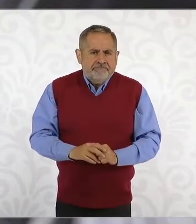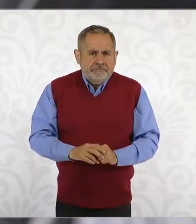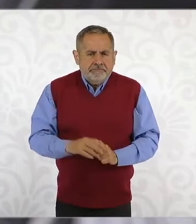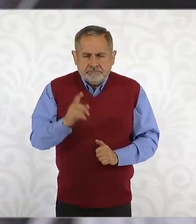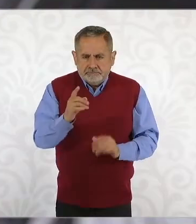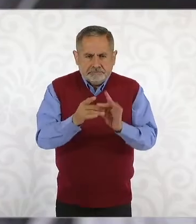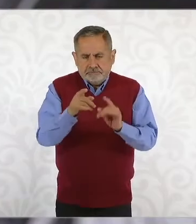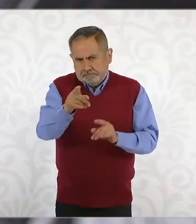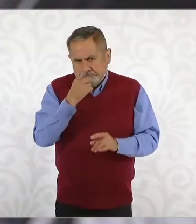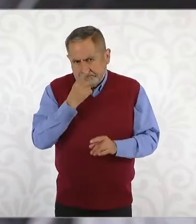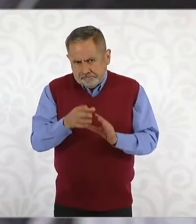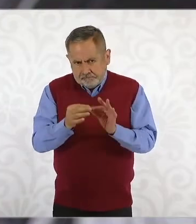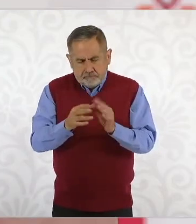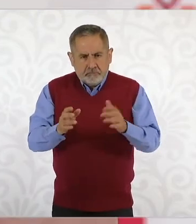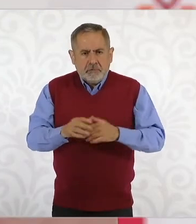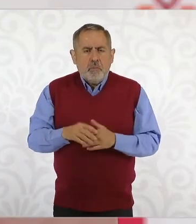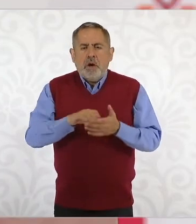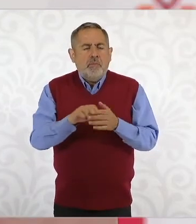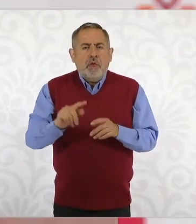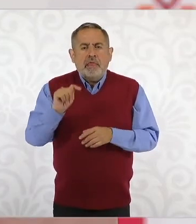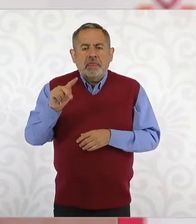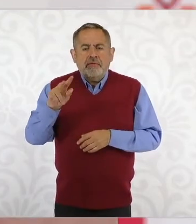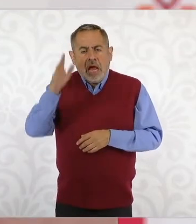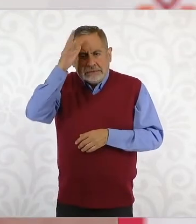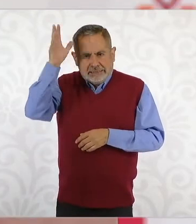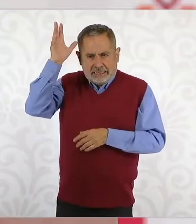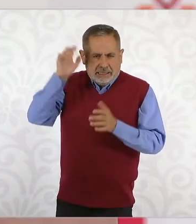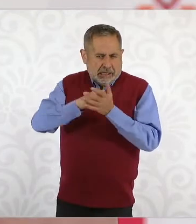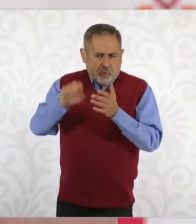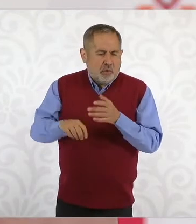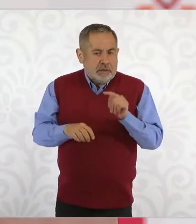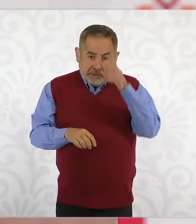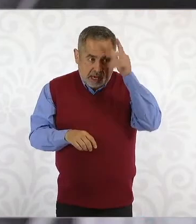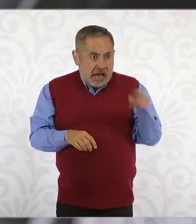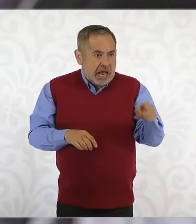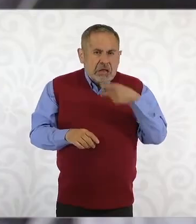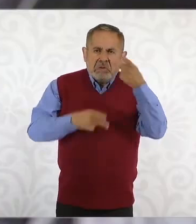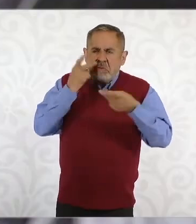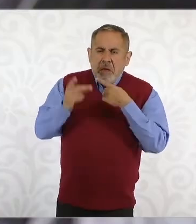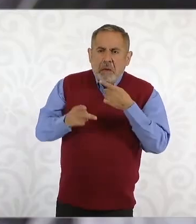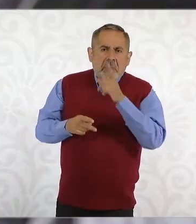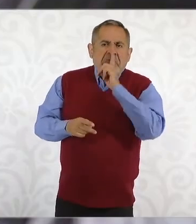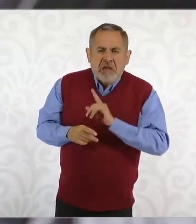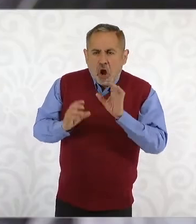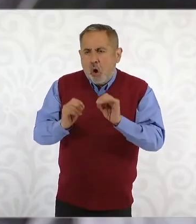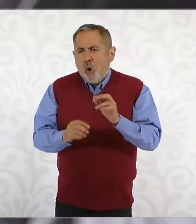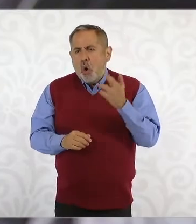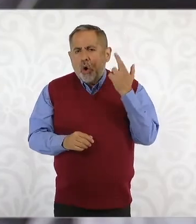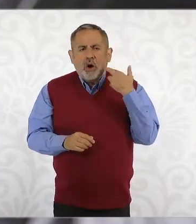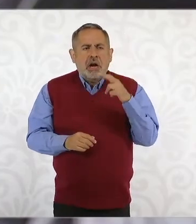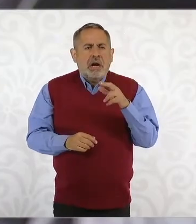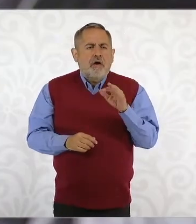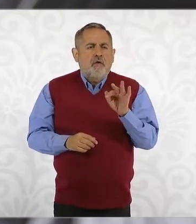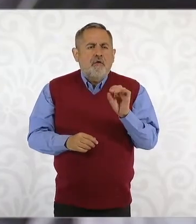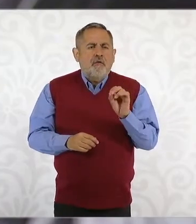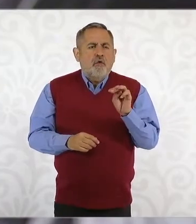Entonces lo que tú dices es, TV Azteca dijo algo que es mentira, o Radio Fórmula dijo algo